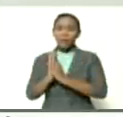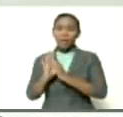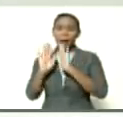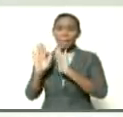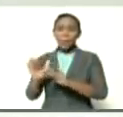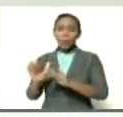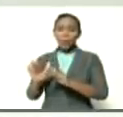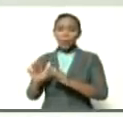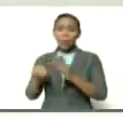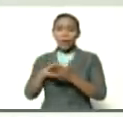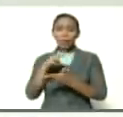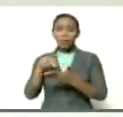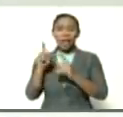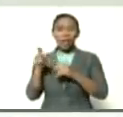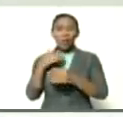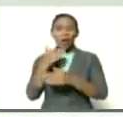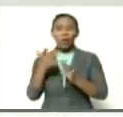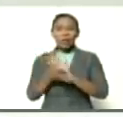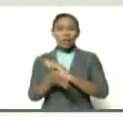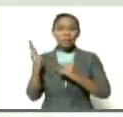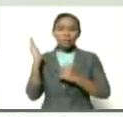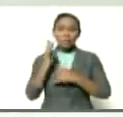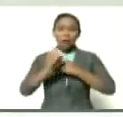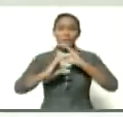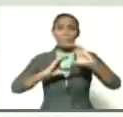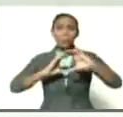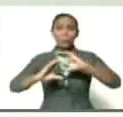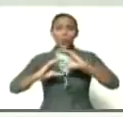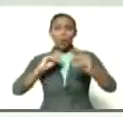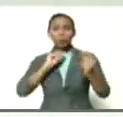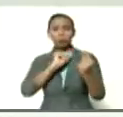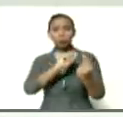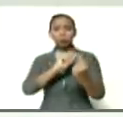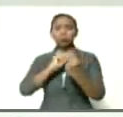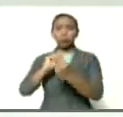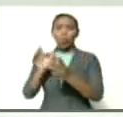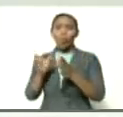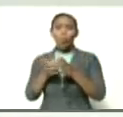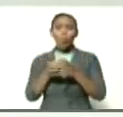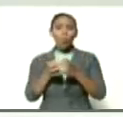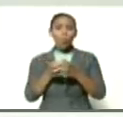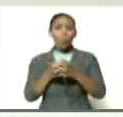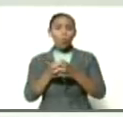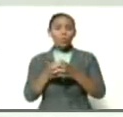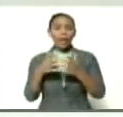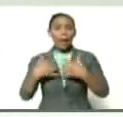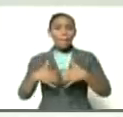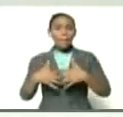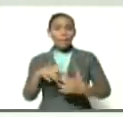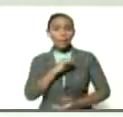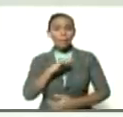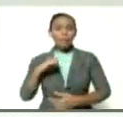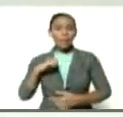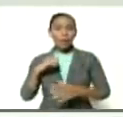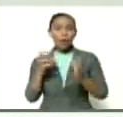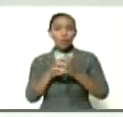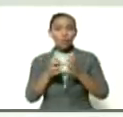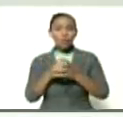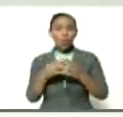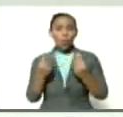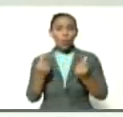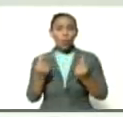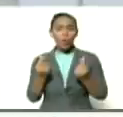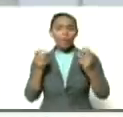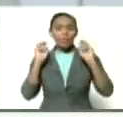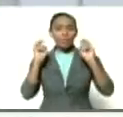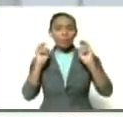nacional. Esto es algo que hemos venido conversando con los sectores de la empresa privada, con los sectores económicos, en el